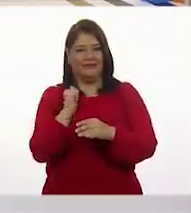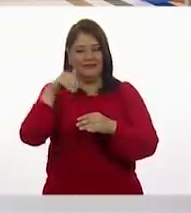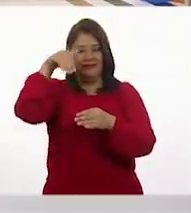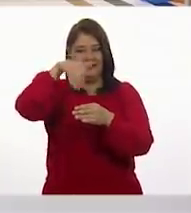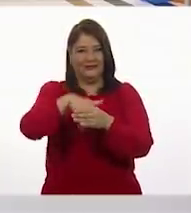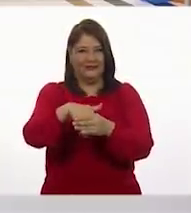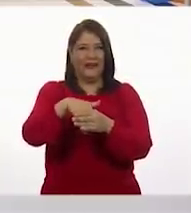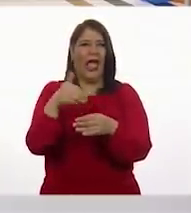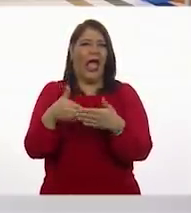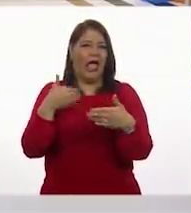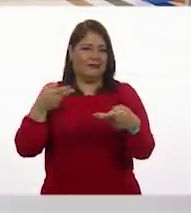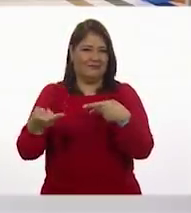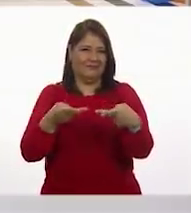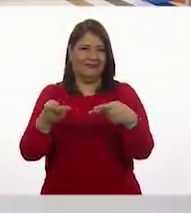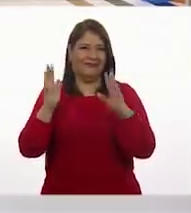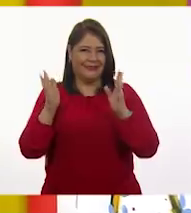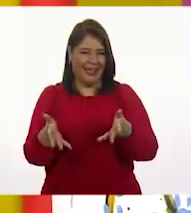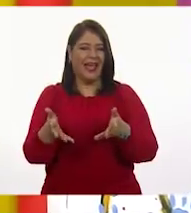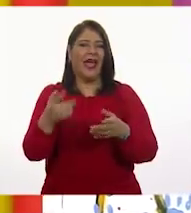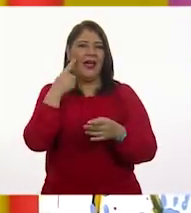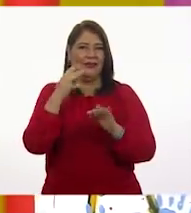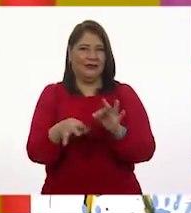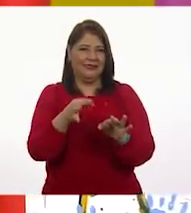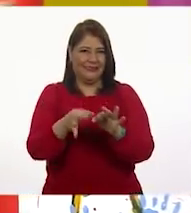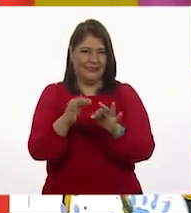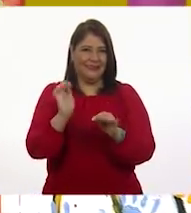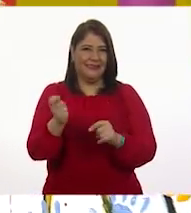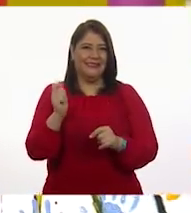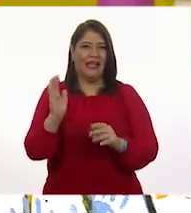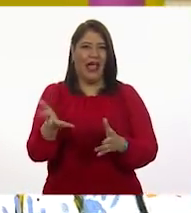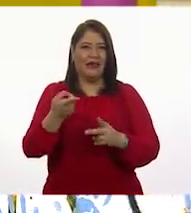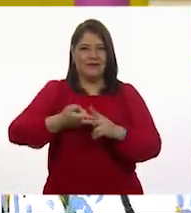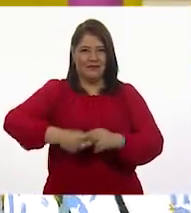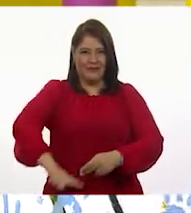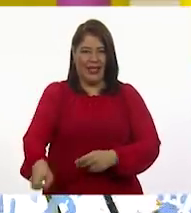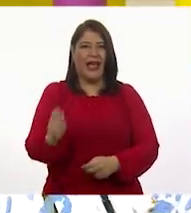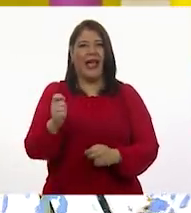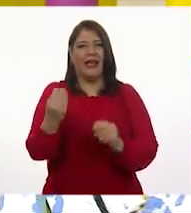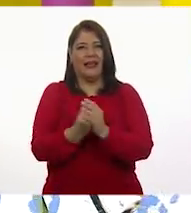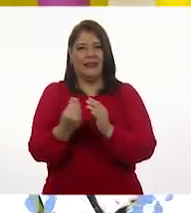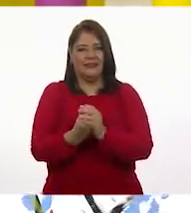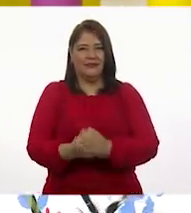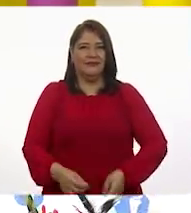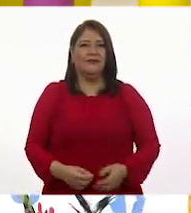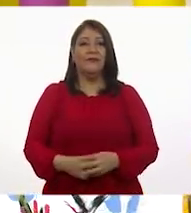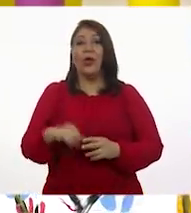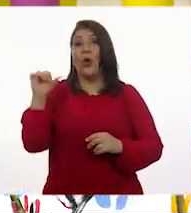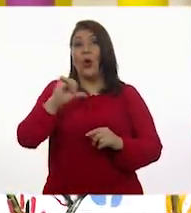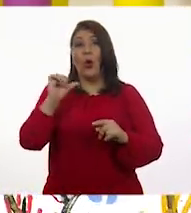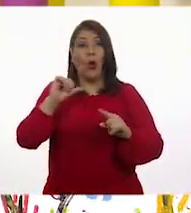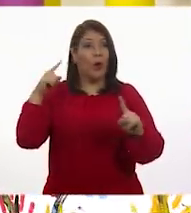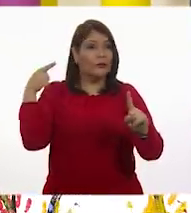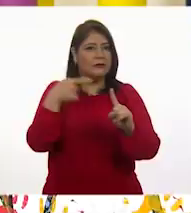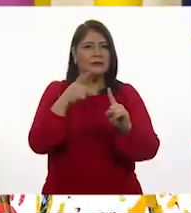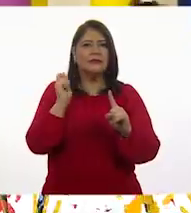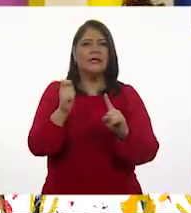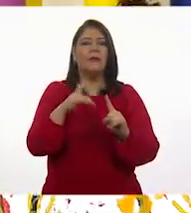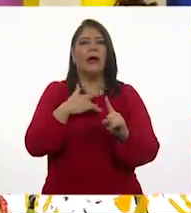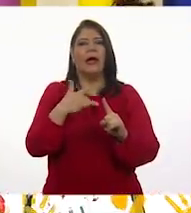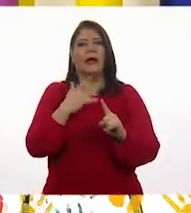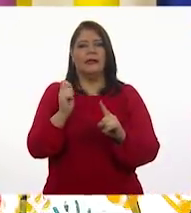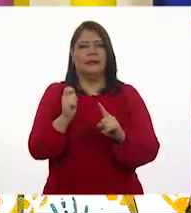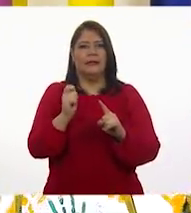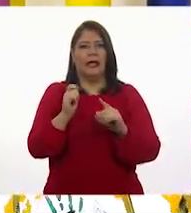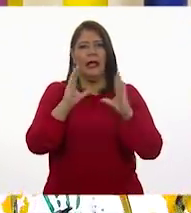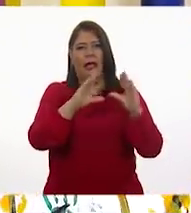tengo preparada y ahora sí, estamos listos para comenzar nuestra clase. Hoy vamos a tener formación